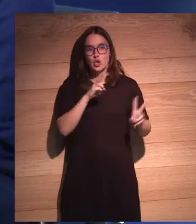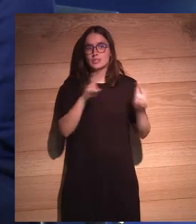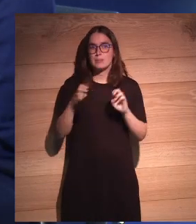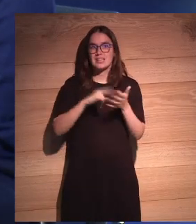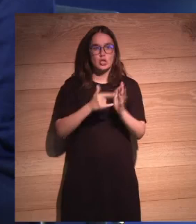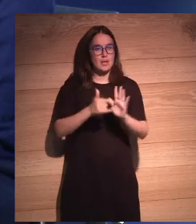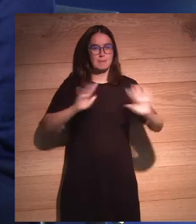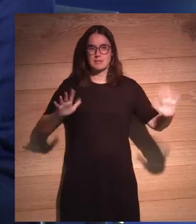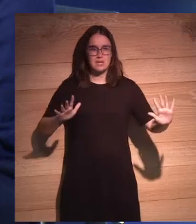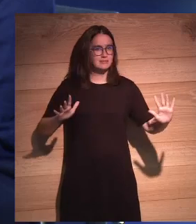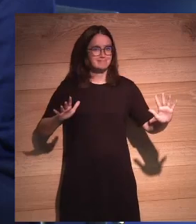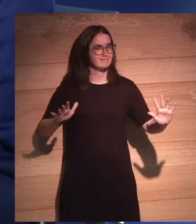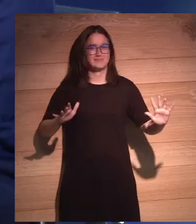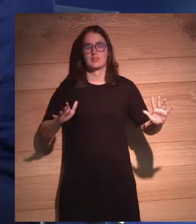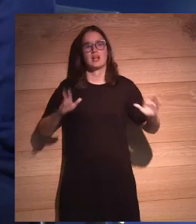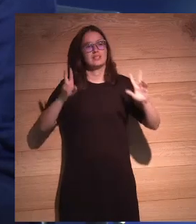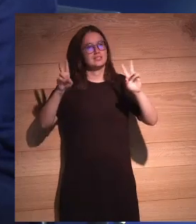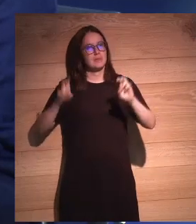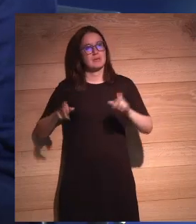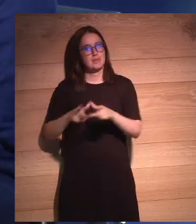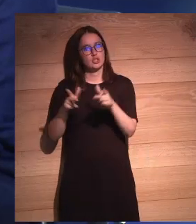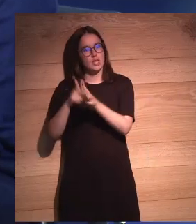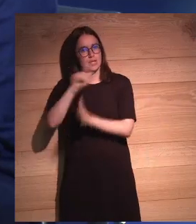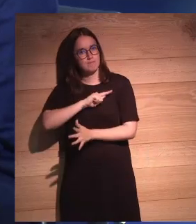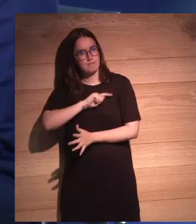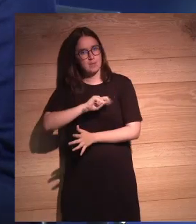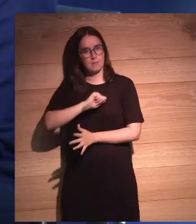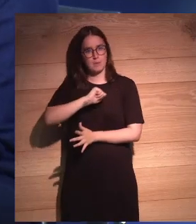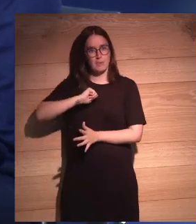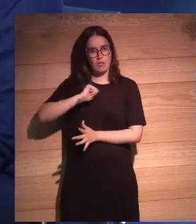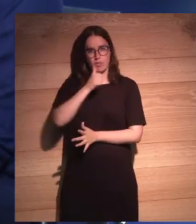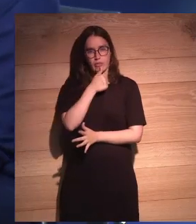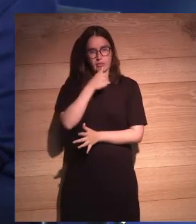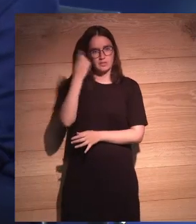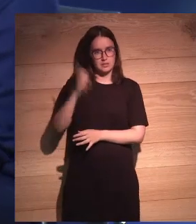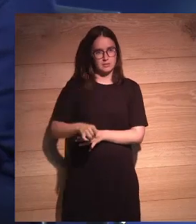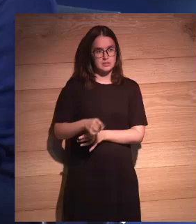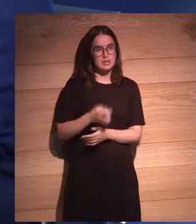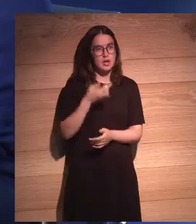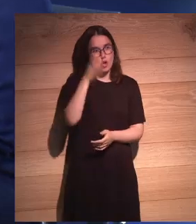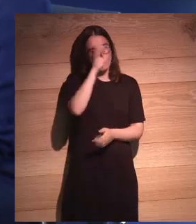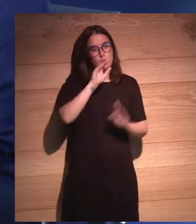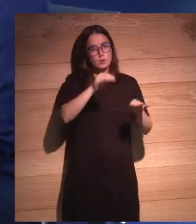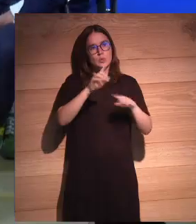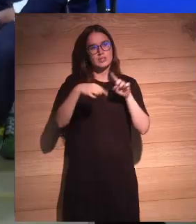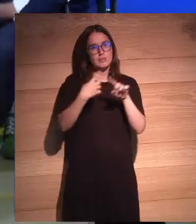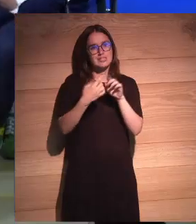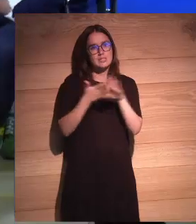exclusivamente tecnológico, sino viene por los aspectos más de ética y de privacidad. Ricardo, tu opinión, y también explica un poco